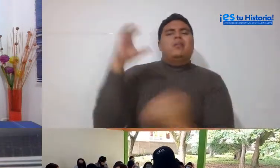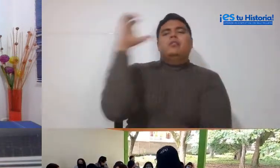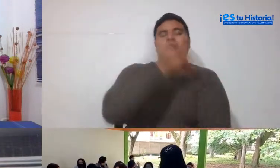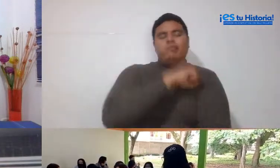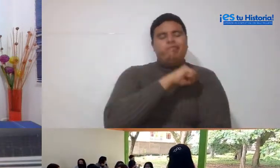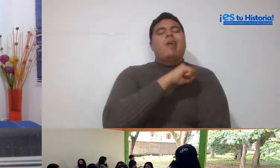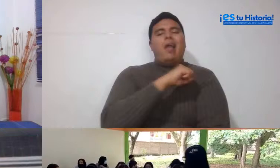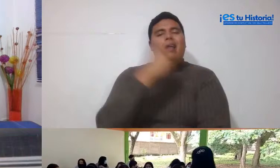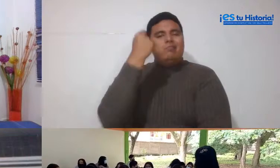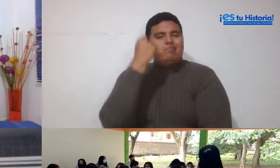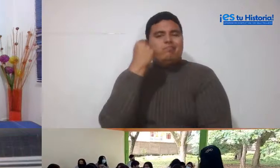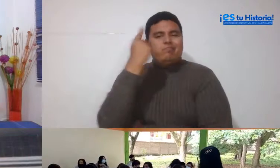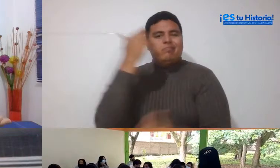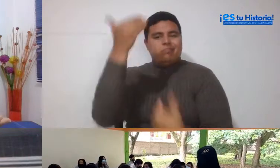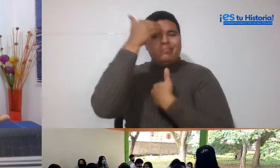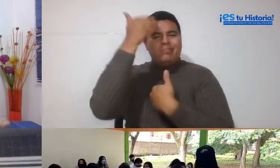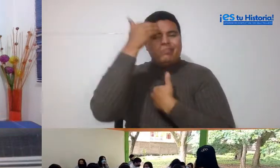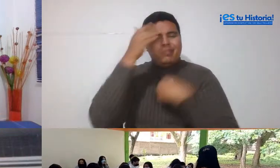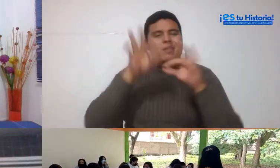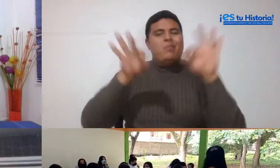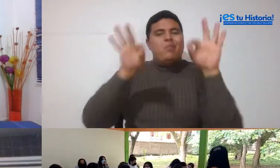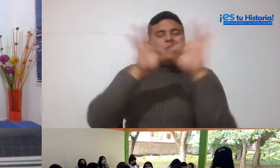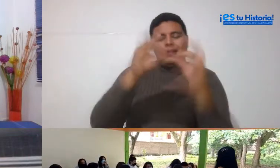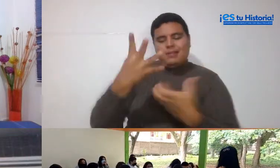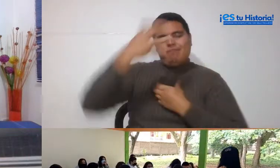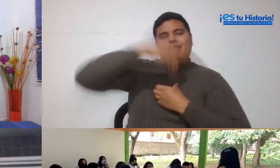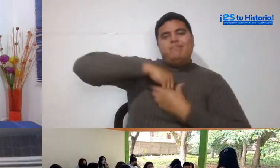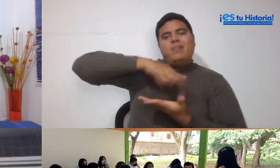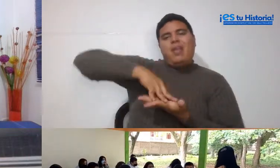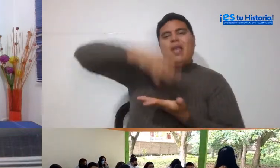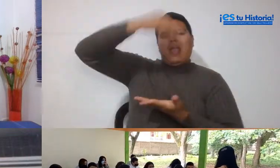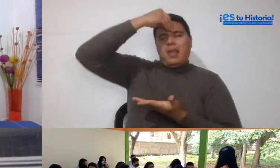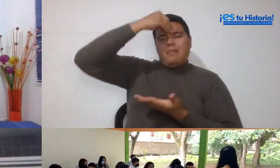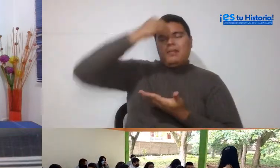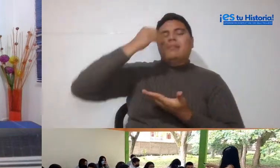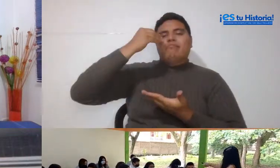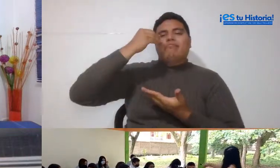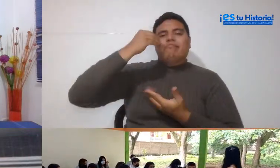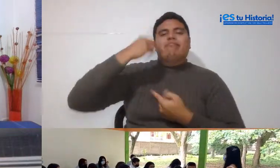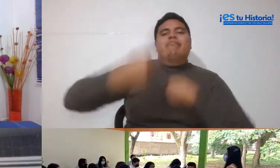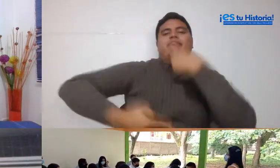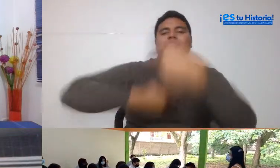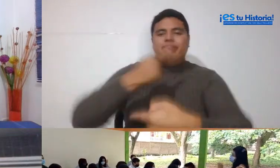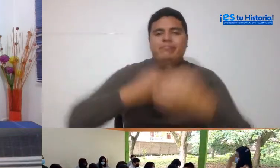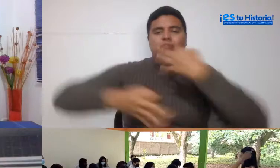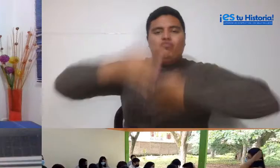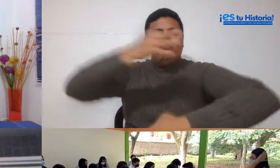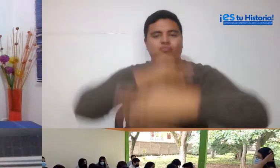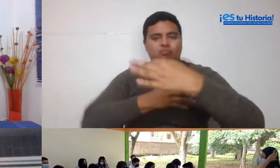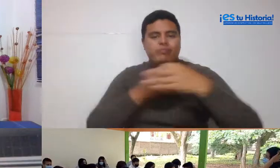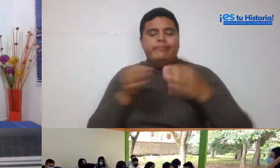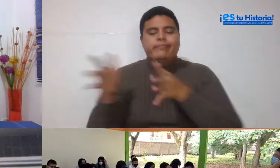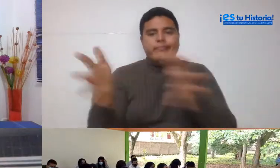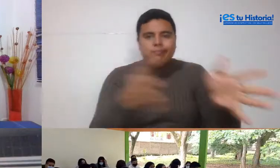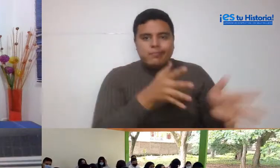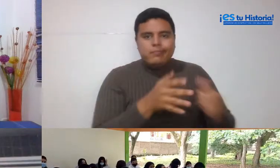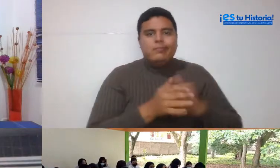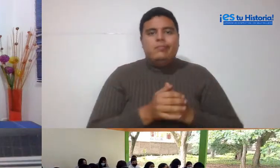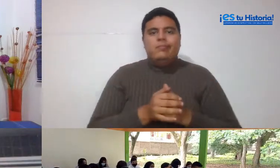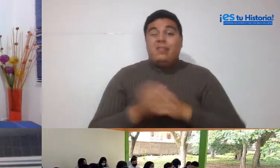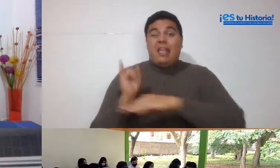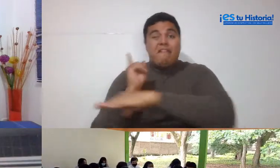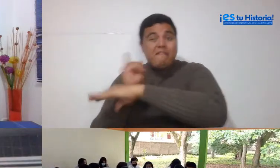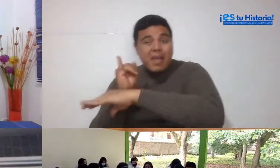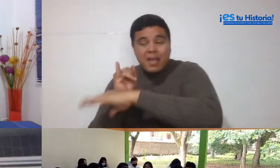de aprender todos para enseñar también todos. Y no solamente que quede en la familia, en la institución, en los compañeros, en los maestros, sino que se replique